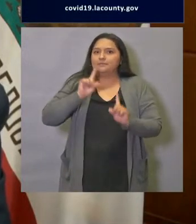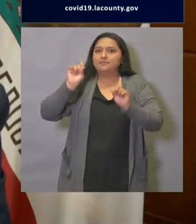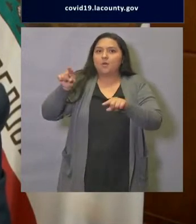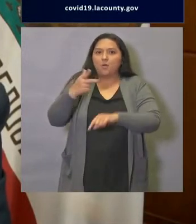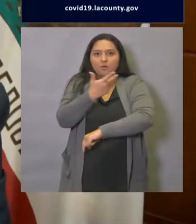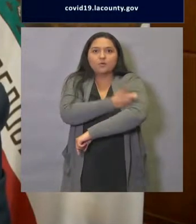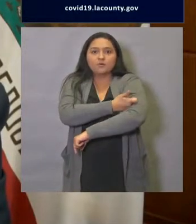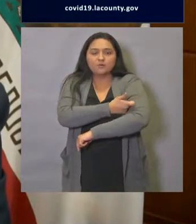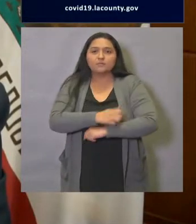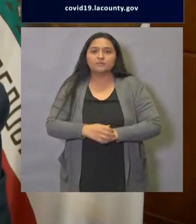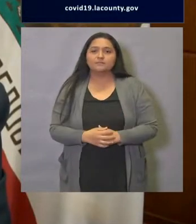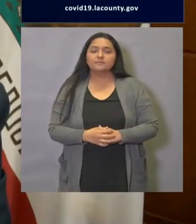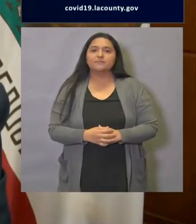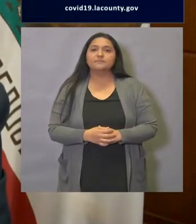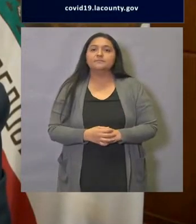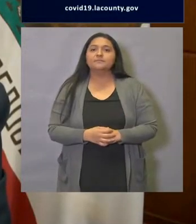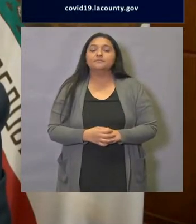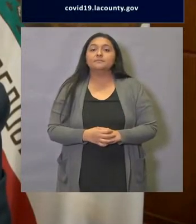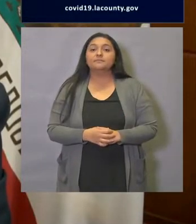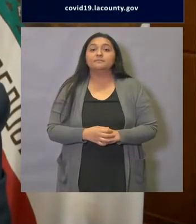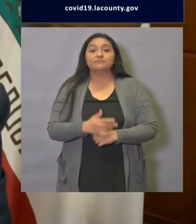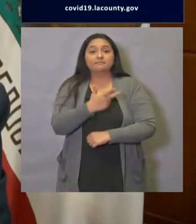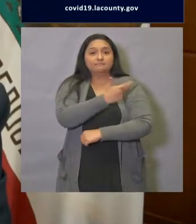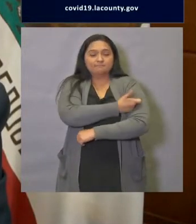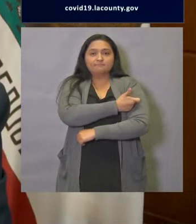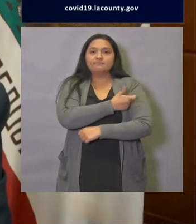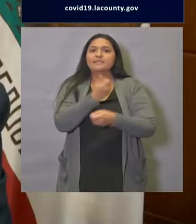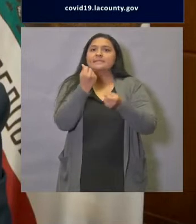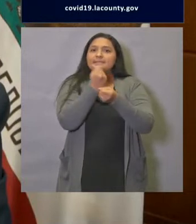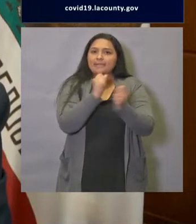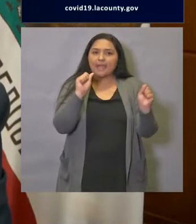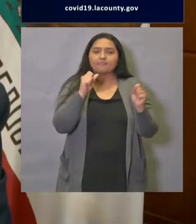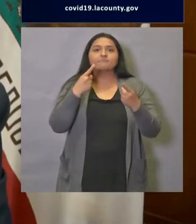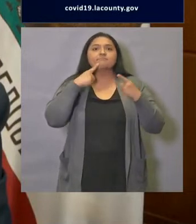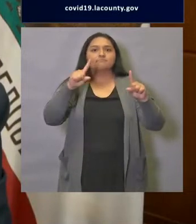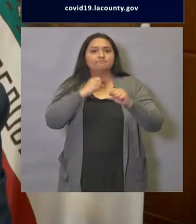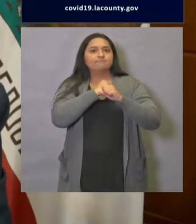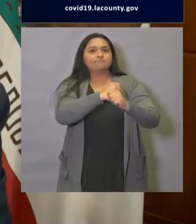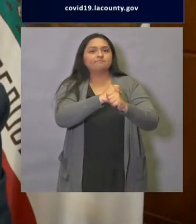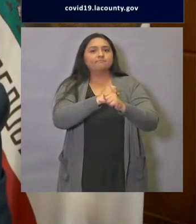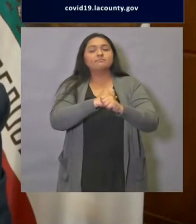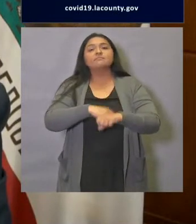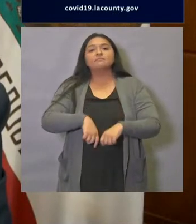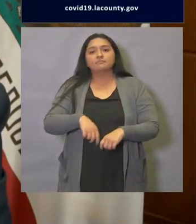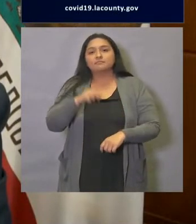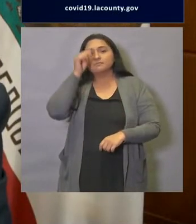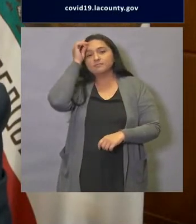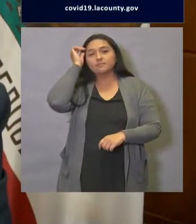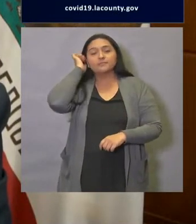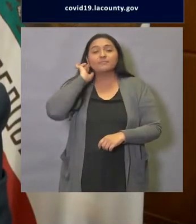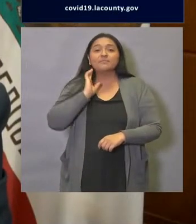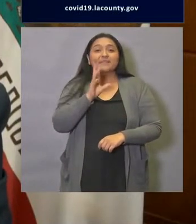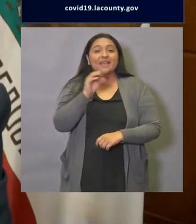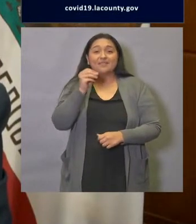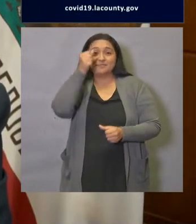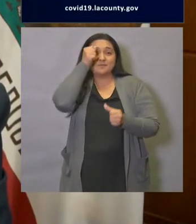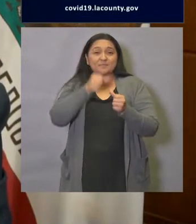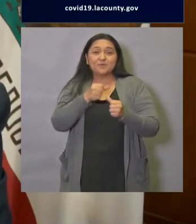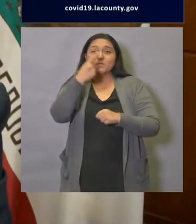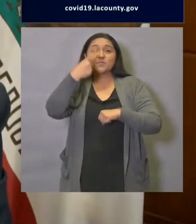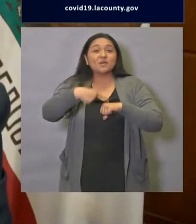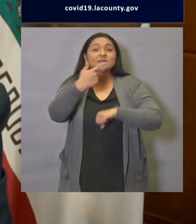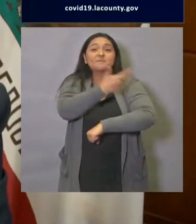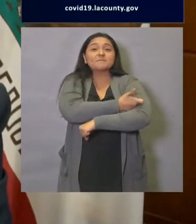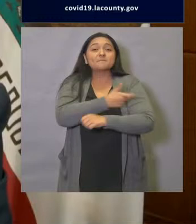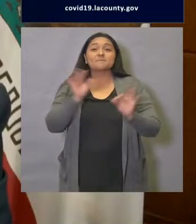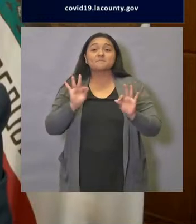vacuna. Es segura y efectiva y solo ocupa un dos. Gracias, y ahora